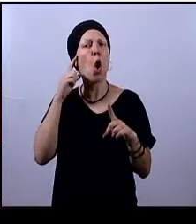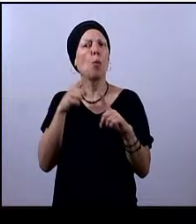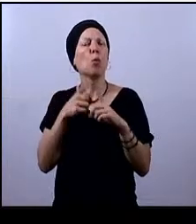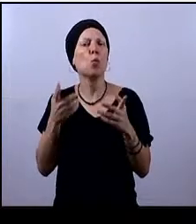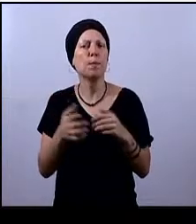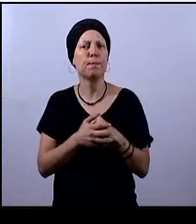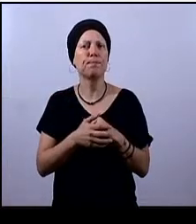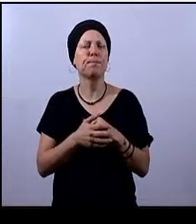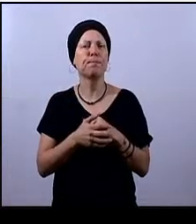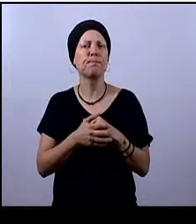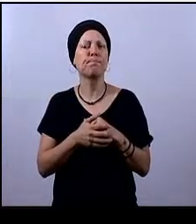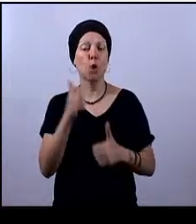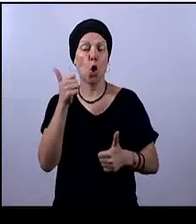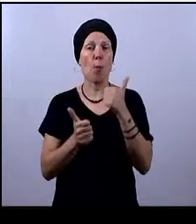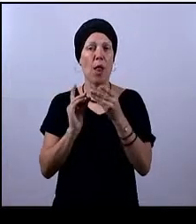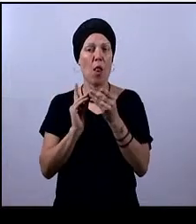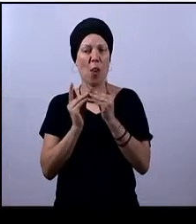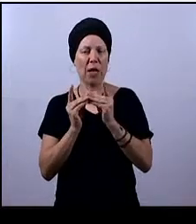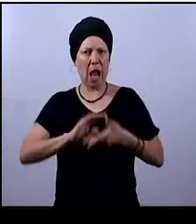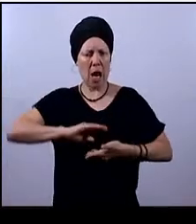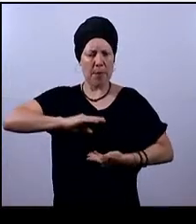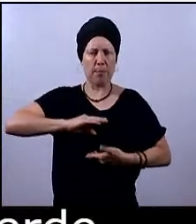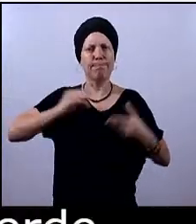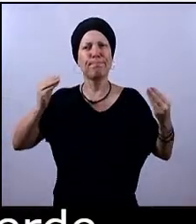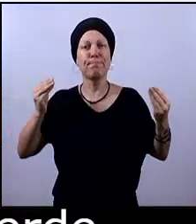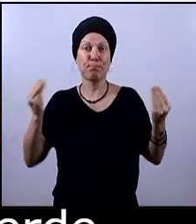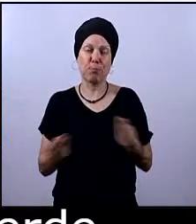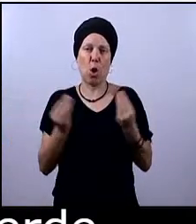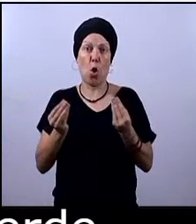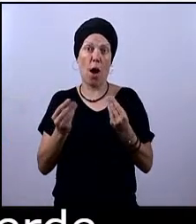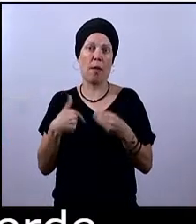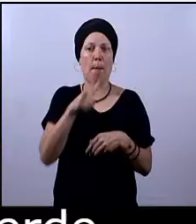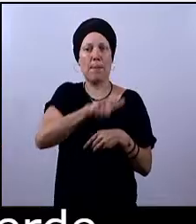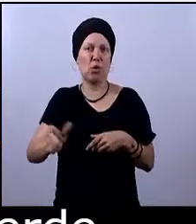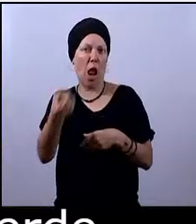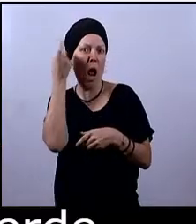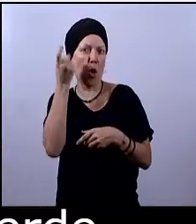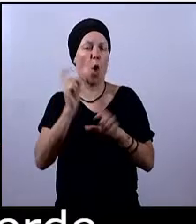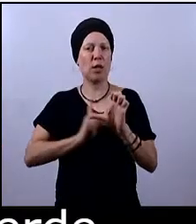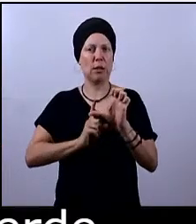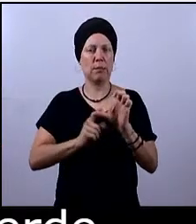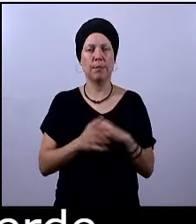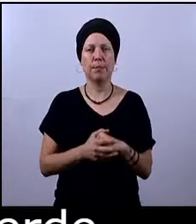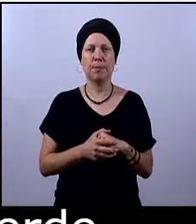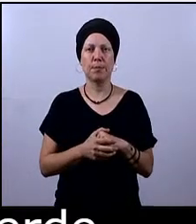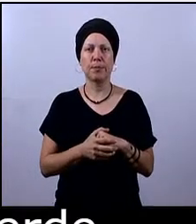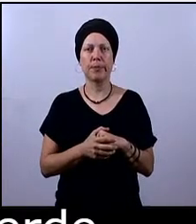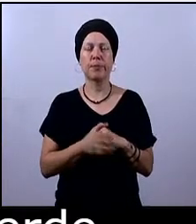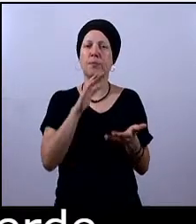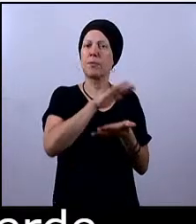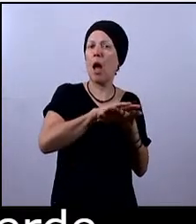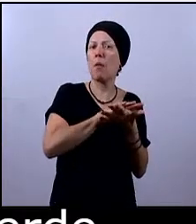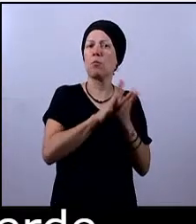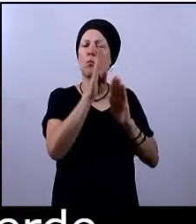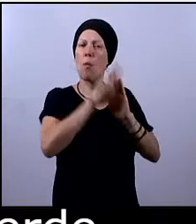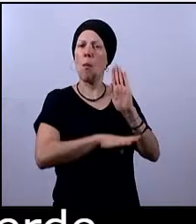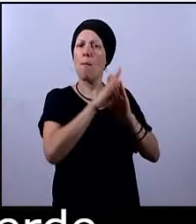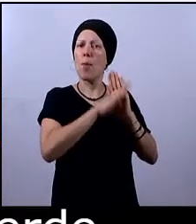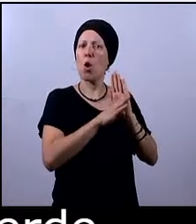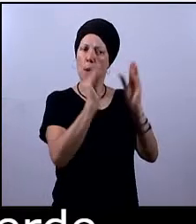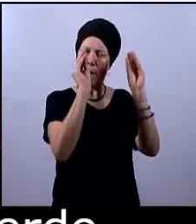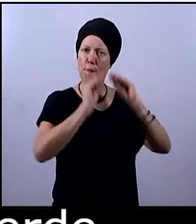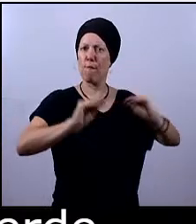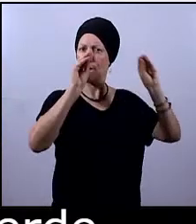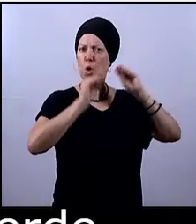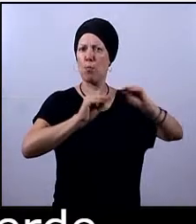las competencias digitales de los escolares extremeños. Por un lado, les hablo de un programa